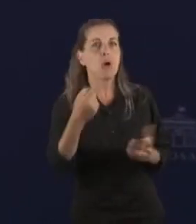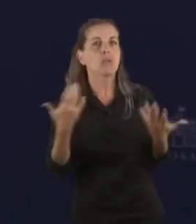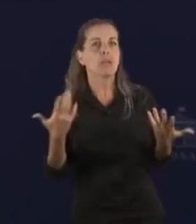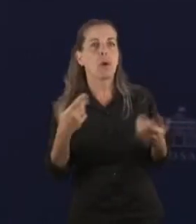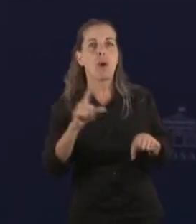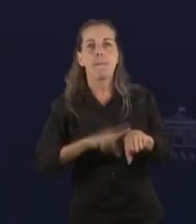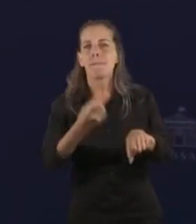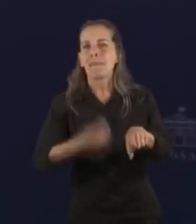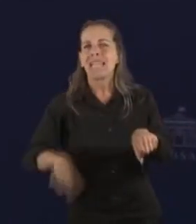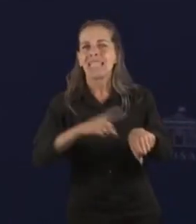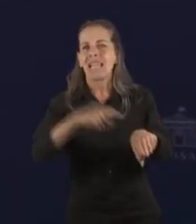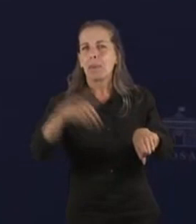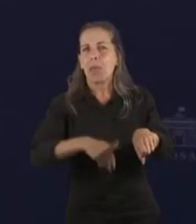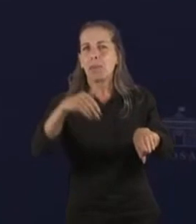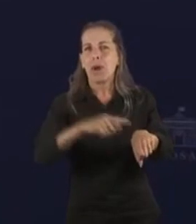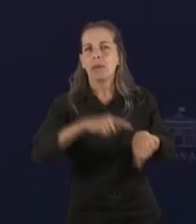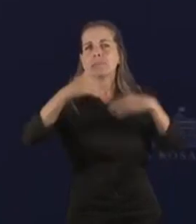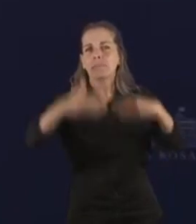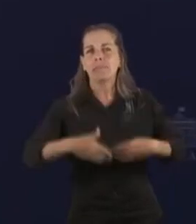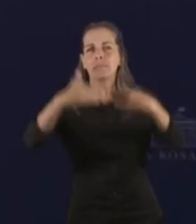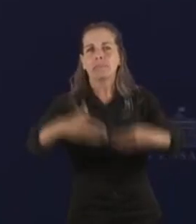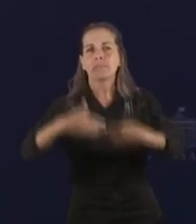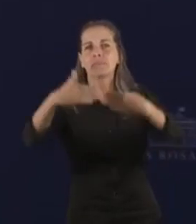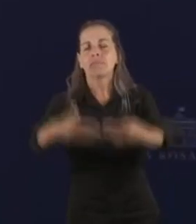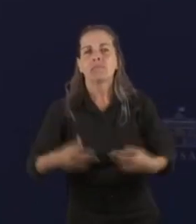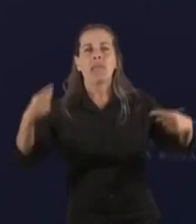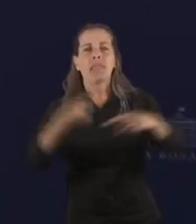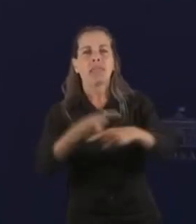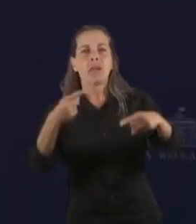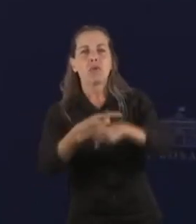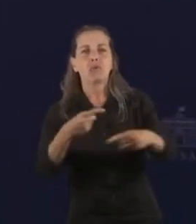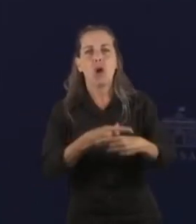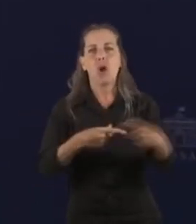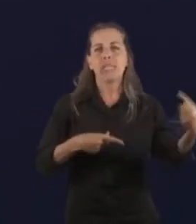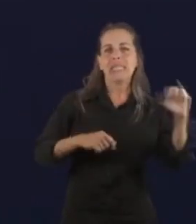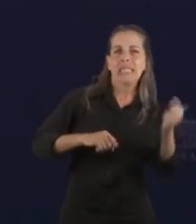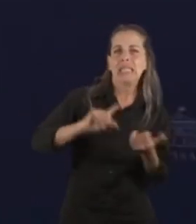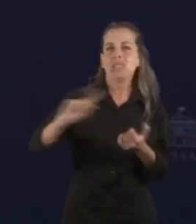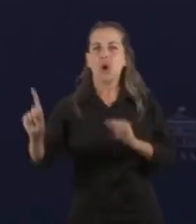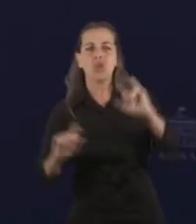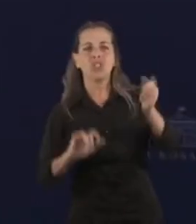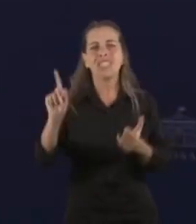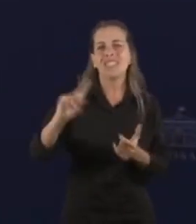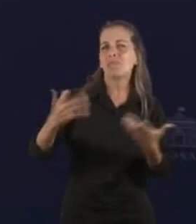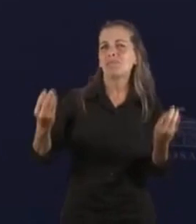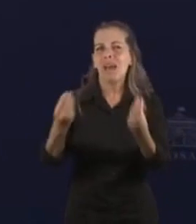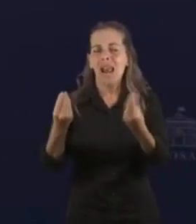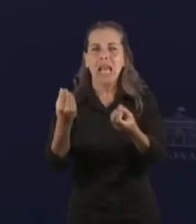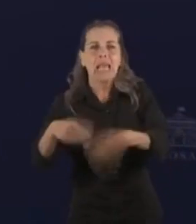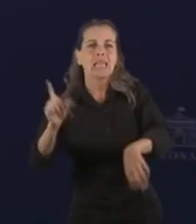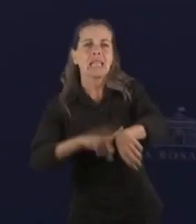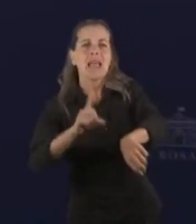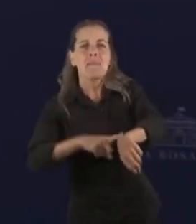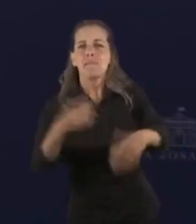perdiendo el tiempo en discusiones por momentos que considerábamos que no tenían demasiado sentido más que retrasar